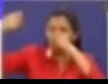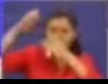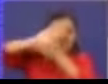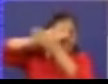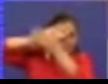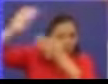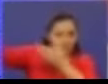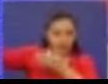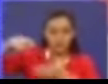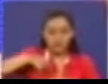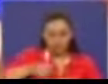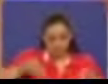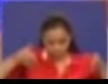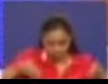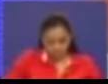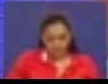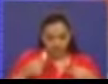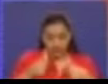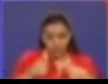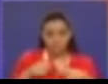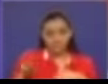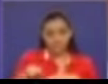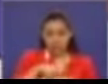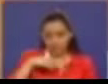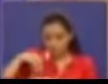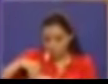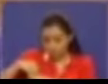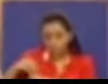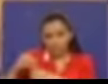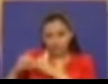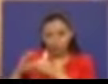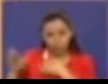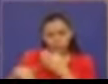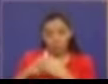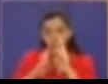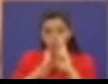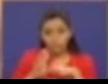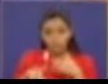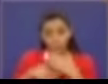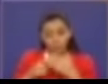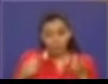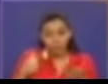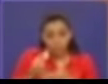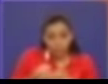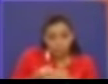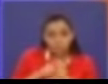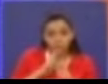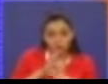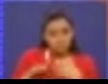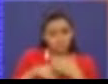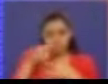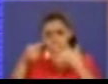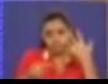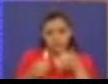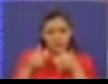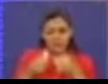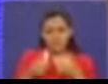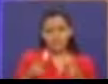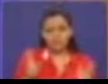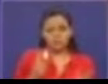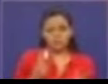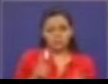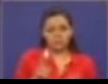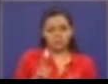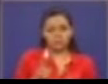ahí hay una unidad de la Fiscalía que aprueba cualquier operación y los resultados en cuanto a lucha contra el crimen organizado son